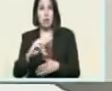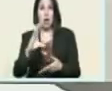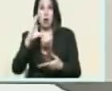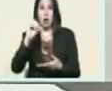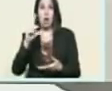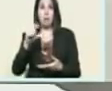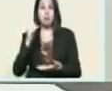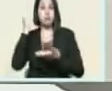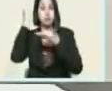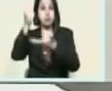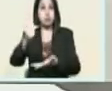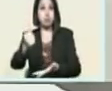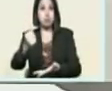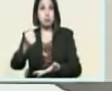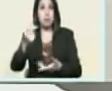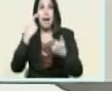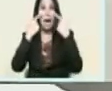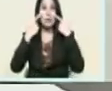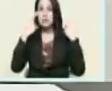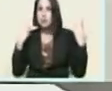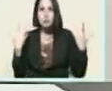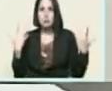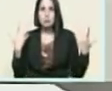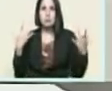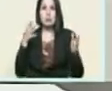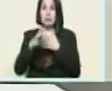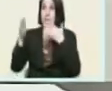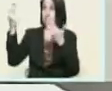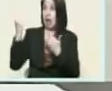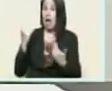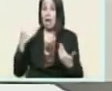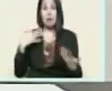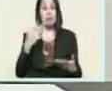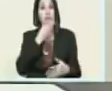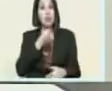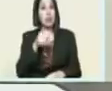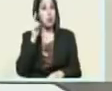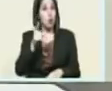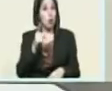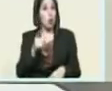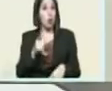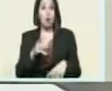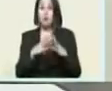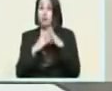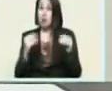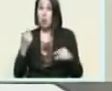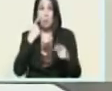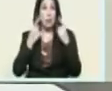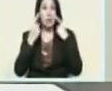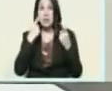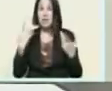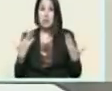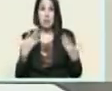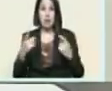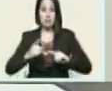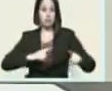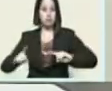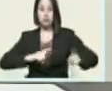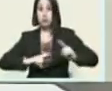CLAP navideño. Atención los CLAP, todo el mundo pendiente de su clan navideño. Todo el mundo pendiente. A